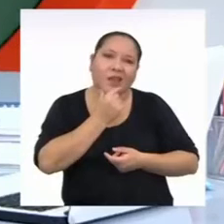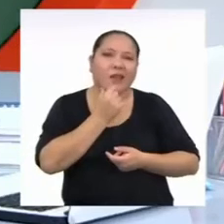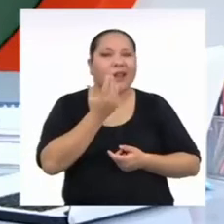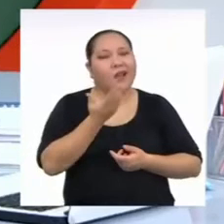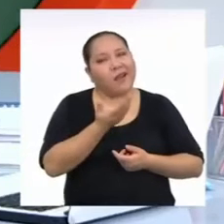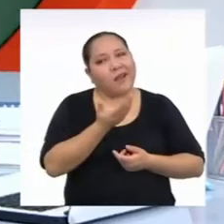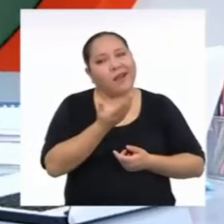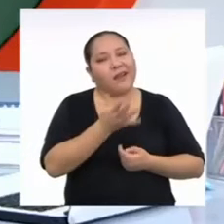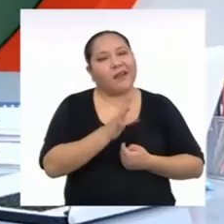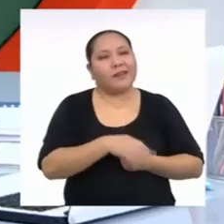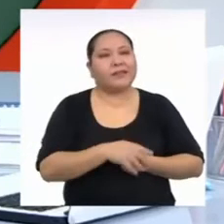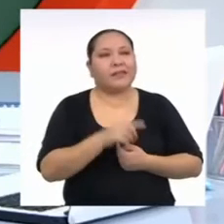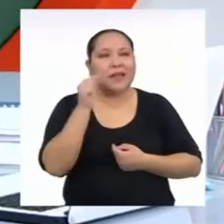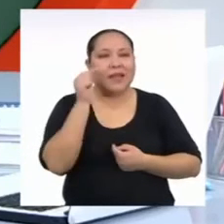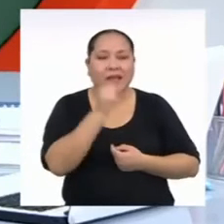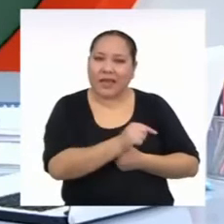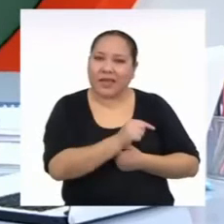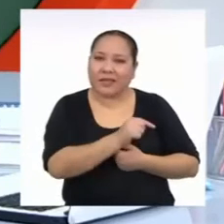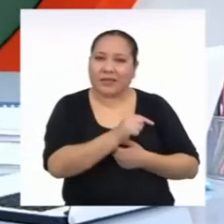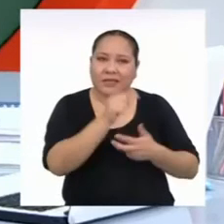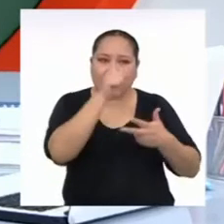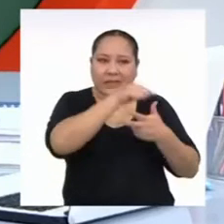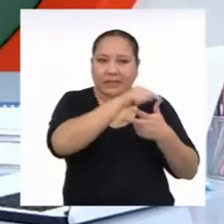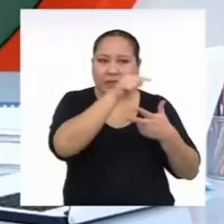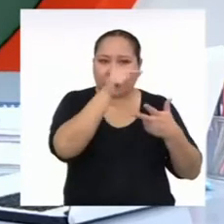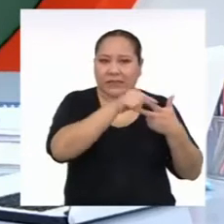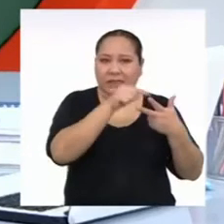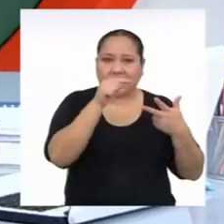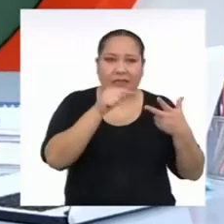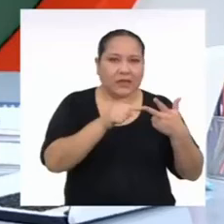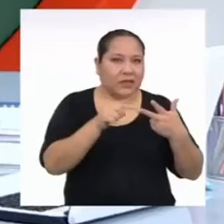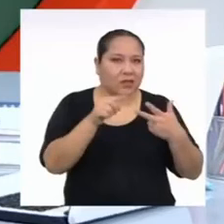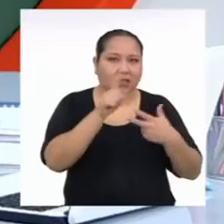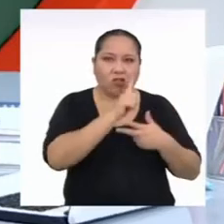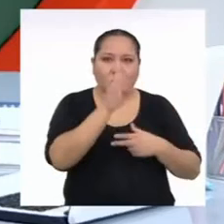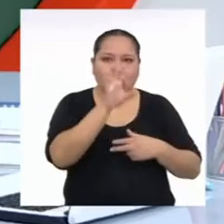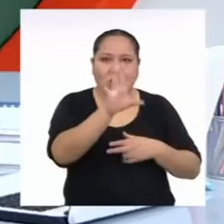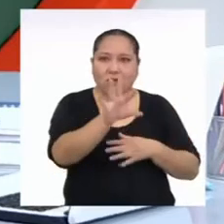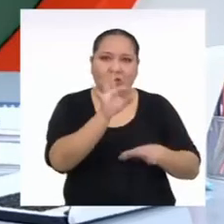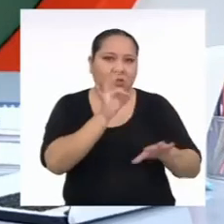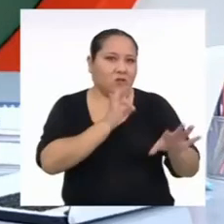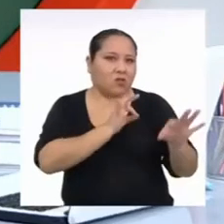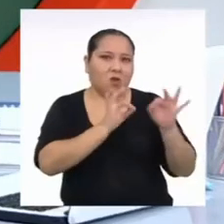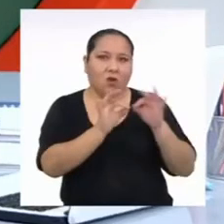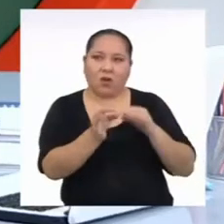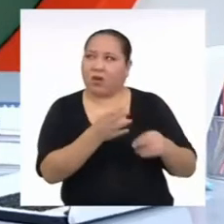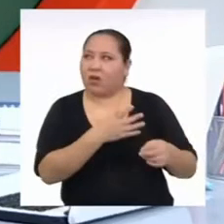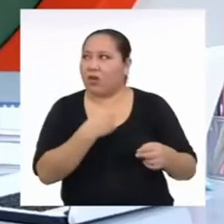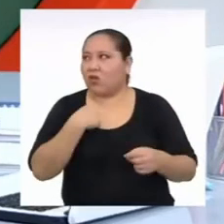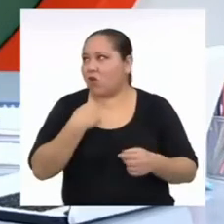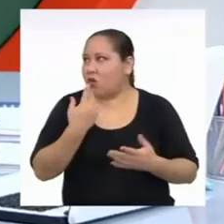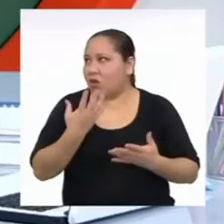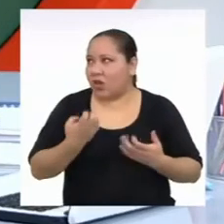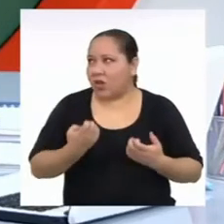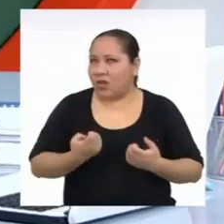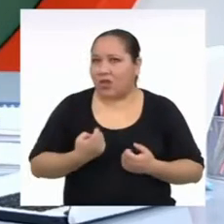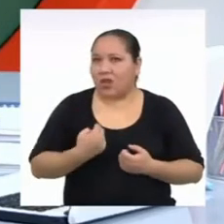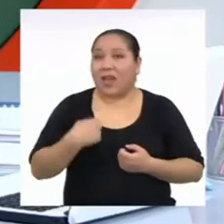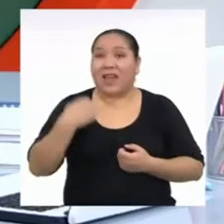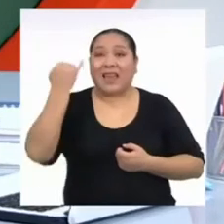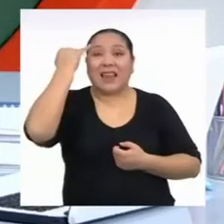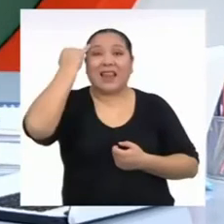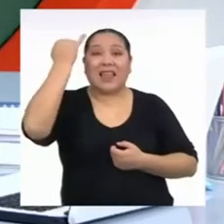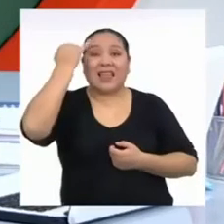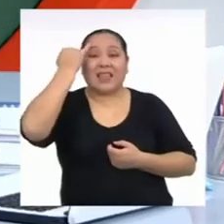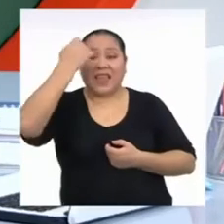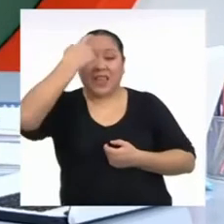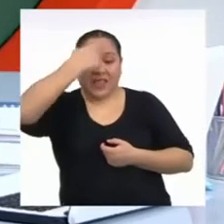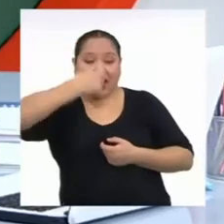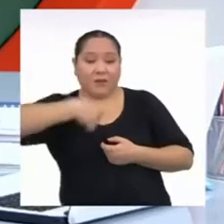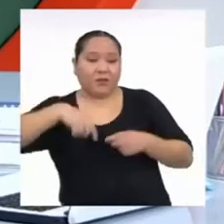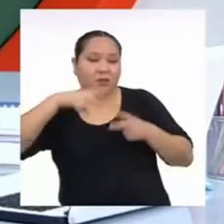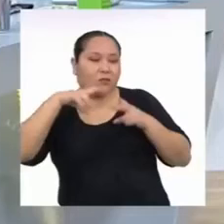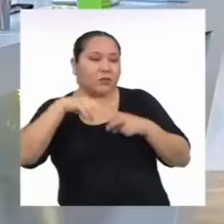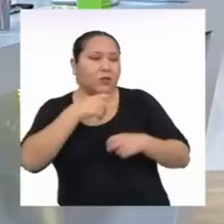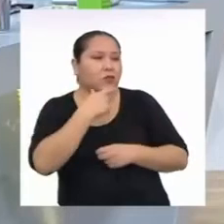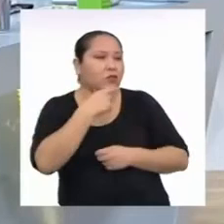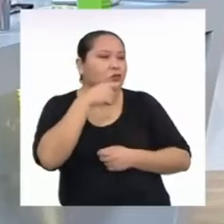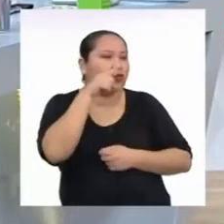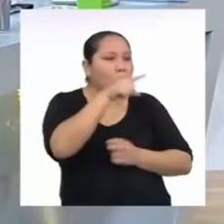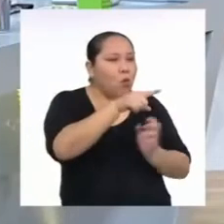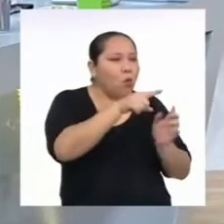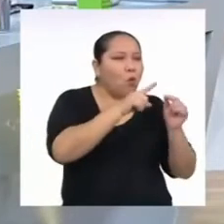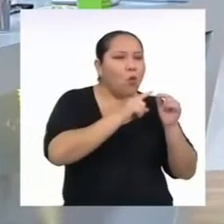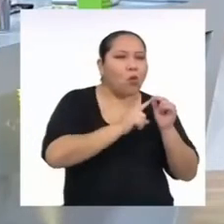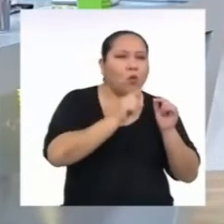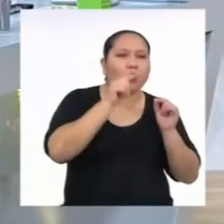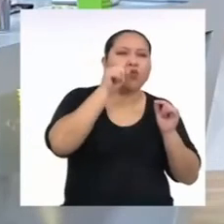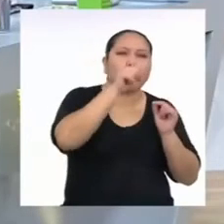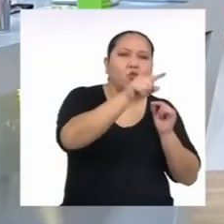O sea que estas muestras no se seleccionan al azar, sino a criterio del investigador. O